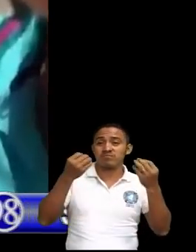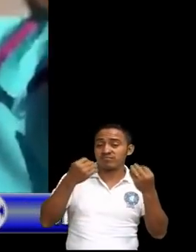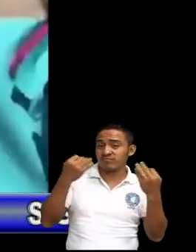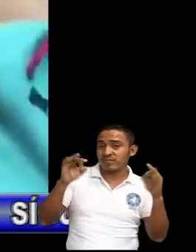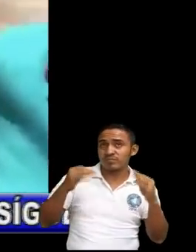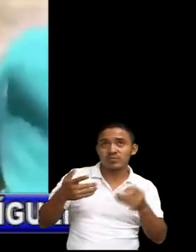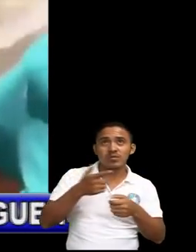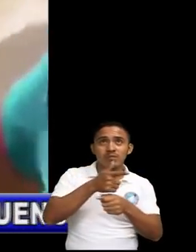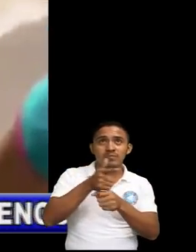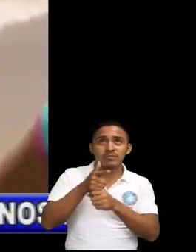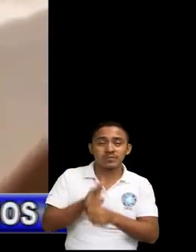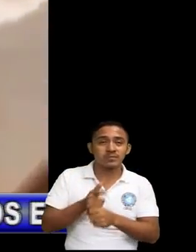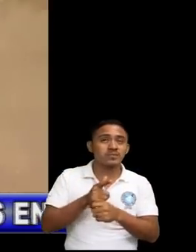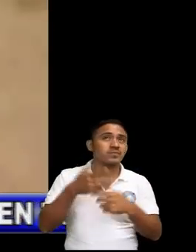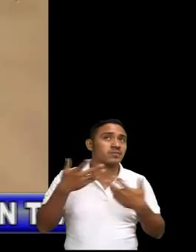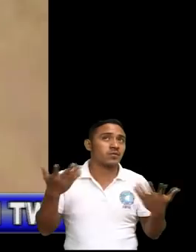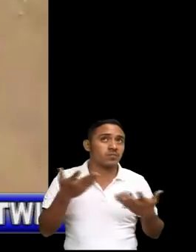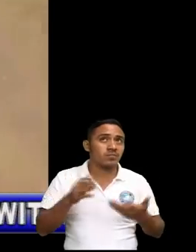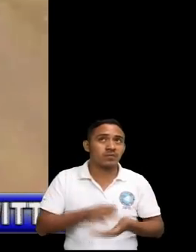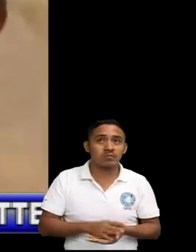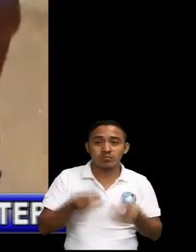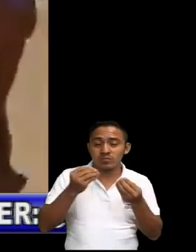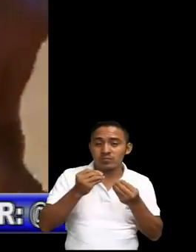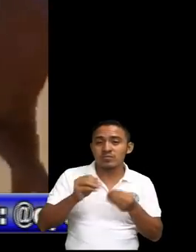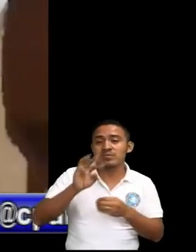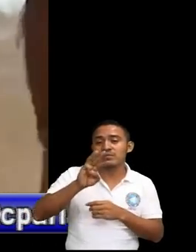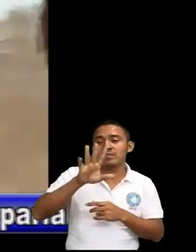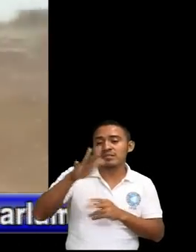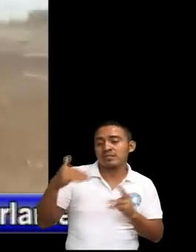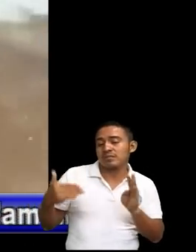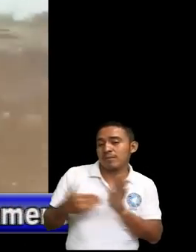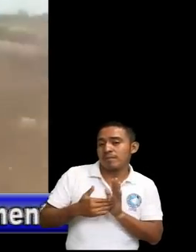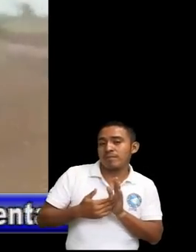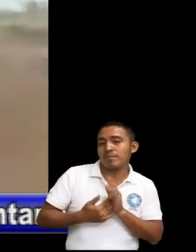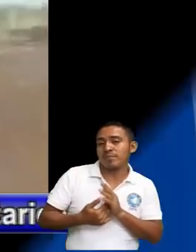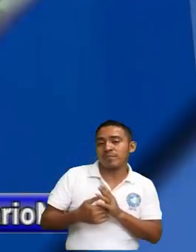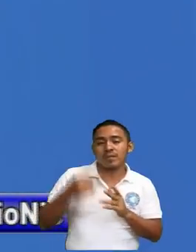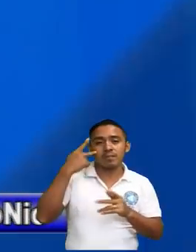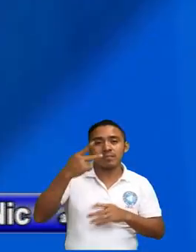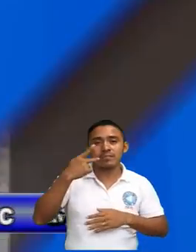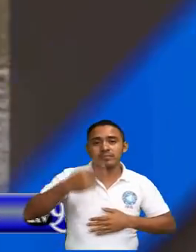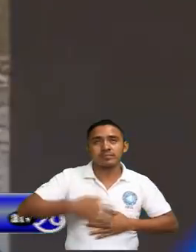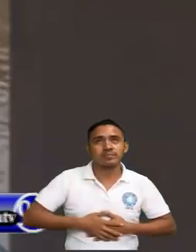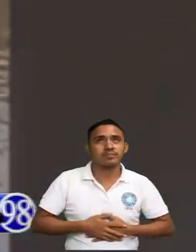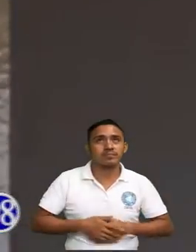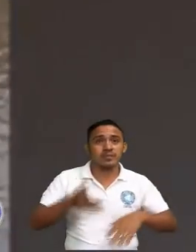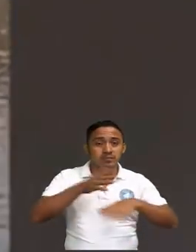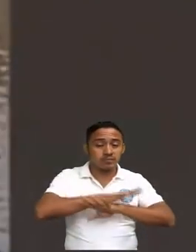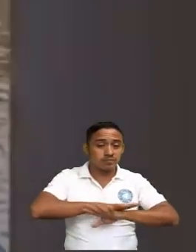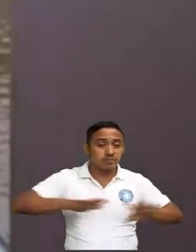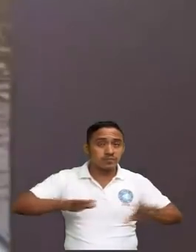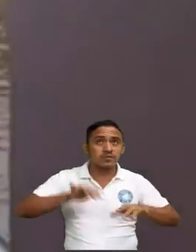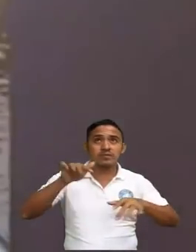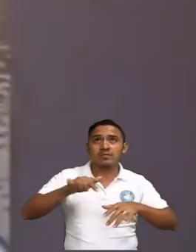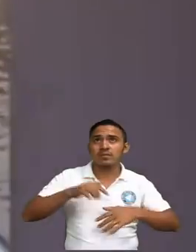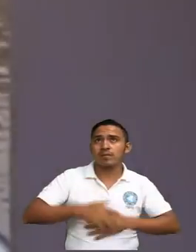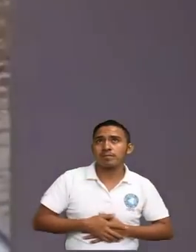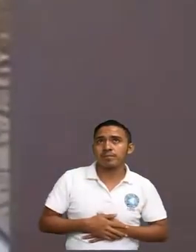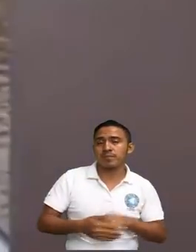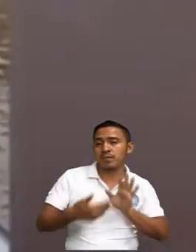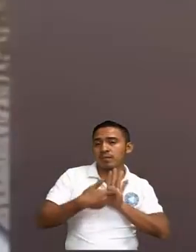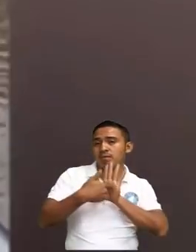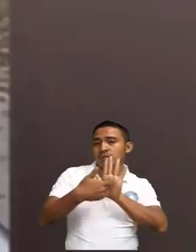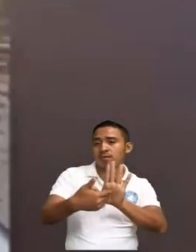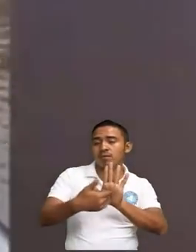en diferentes redes sociales y cuenta con más de 35.000 reproducciones. Finalizamos el segmento mostrándoles